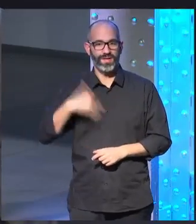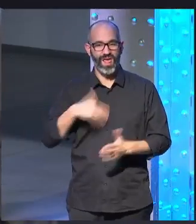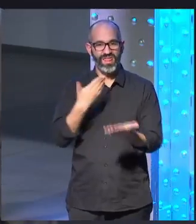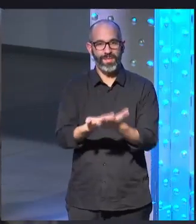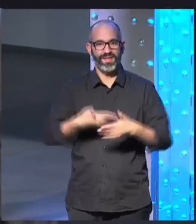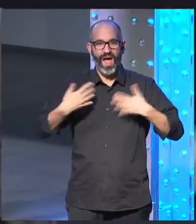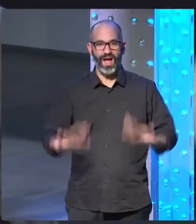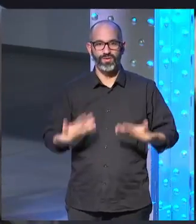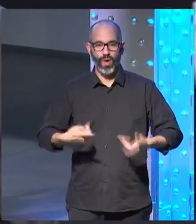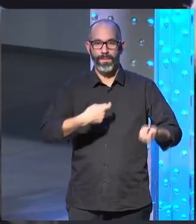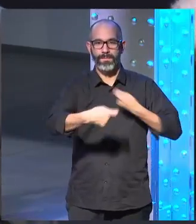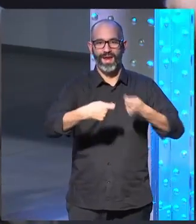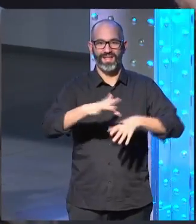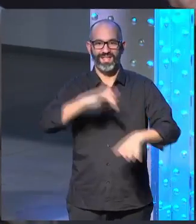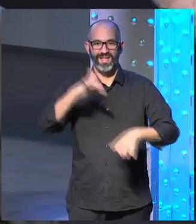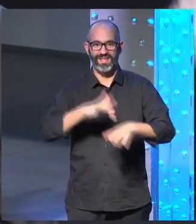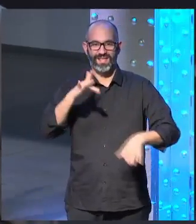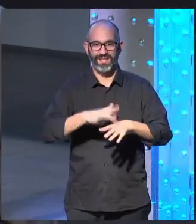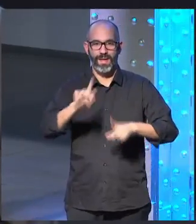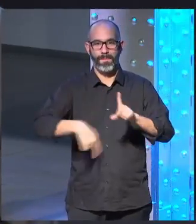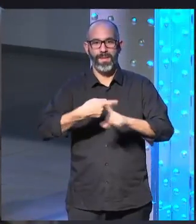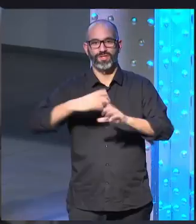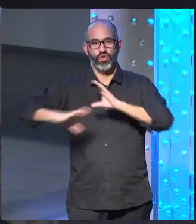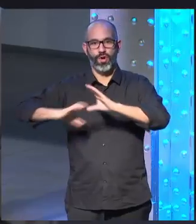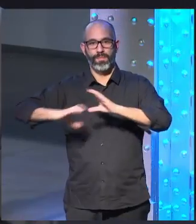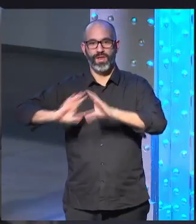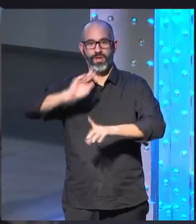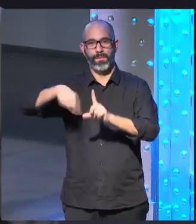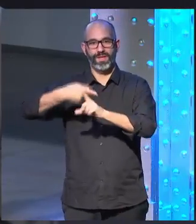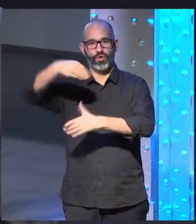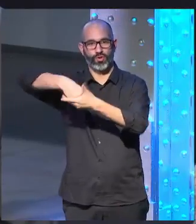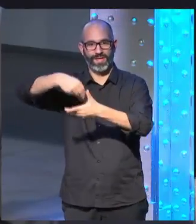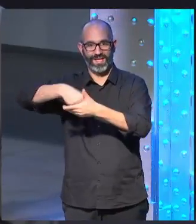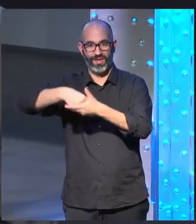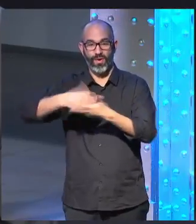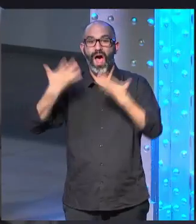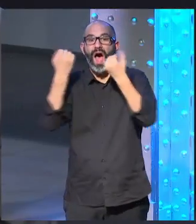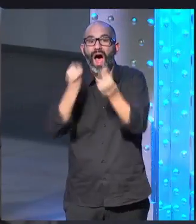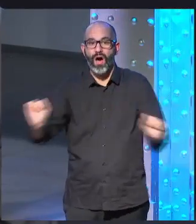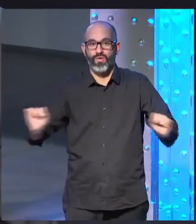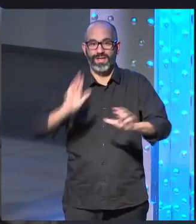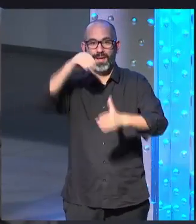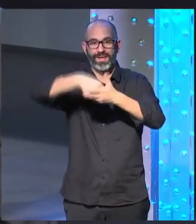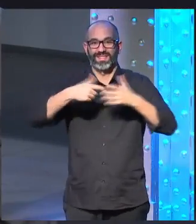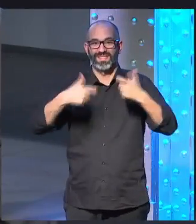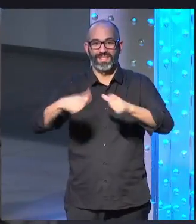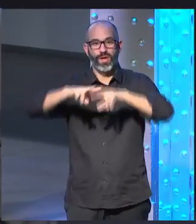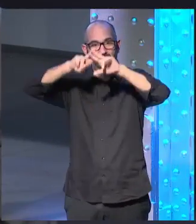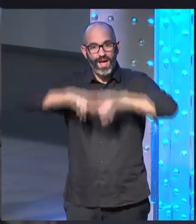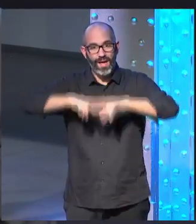actual son el marketing digital, el e-commerce y la comunicación y contenidos. Aunque los sectores de analítica